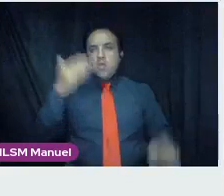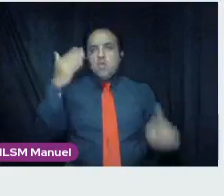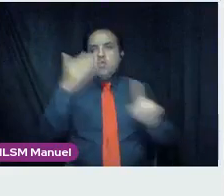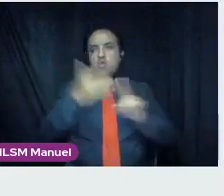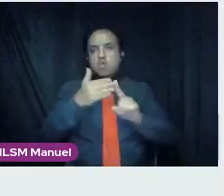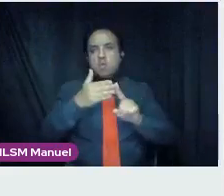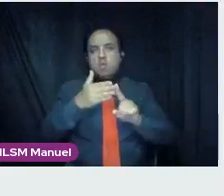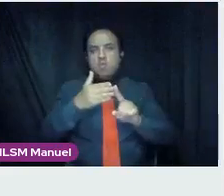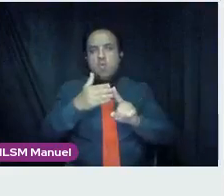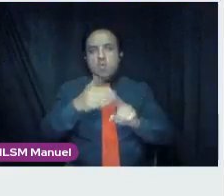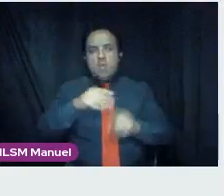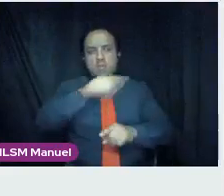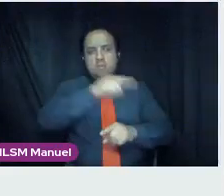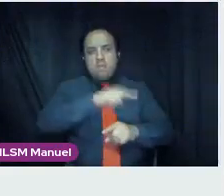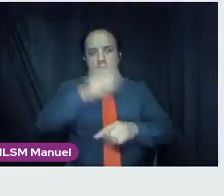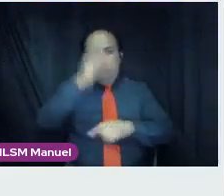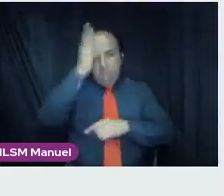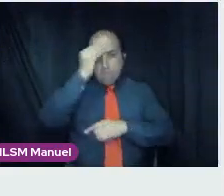académico,